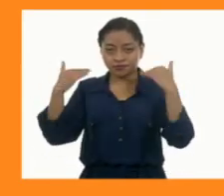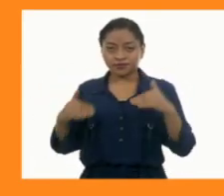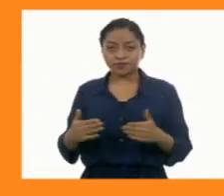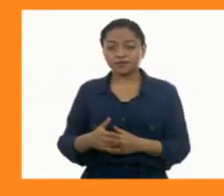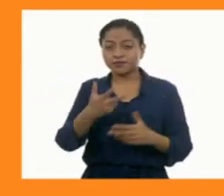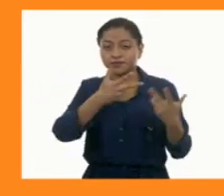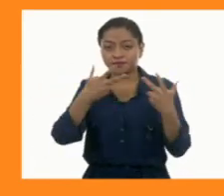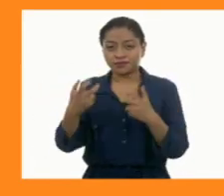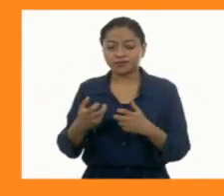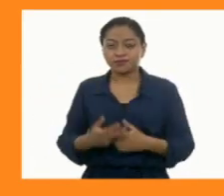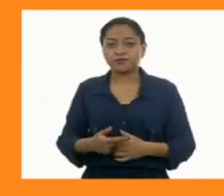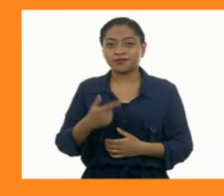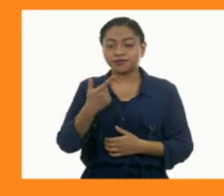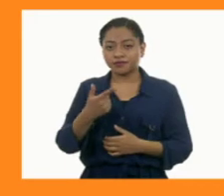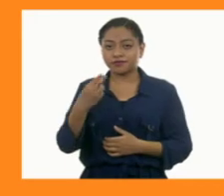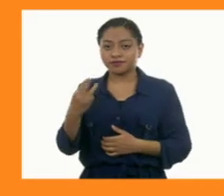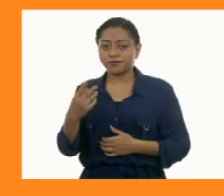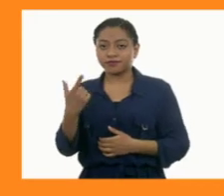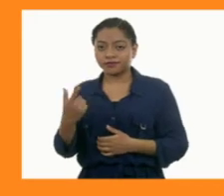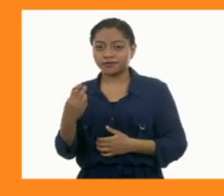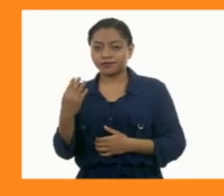800-288-6688 y